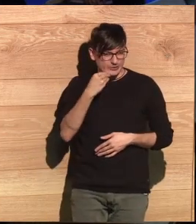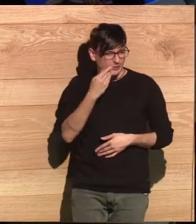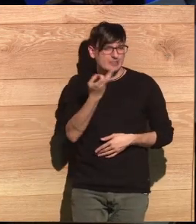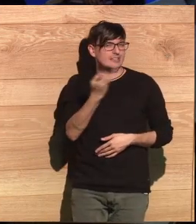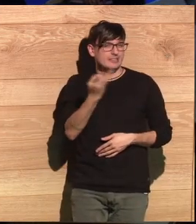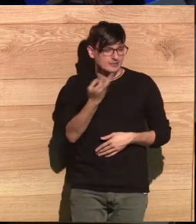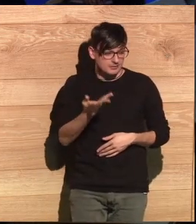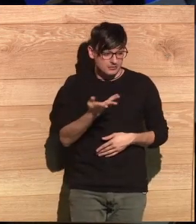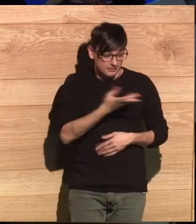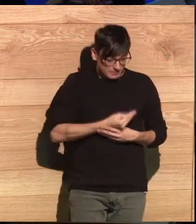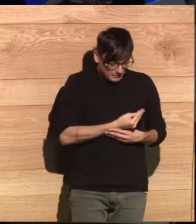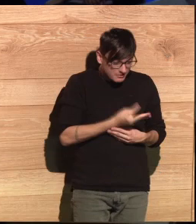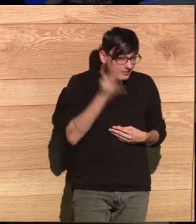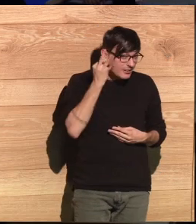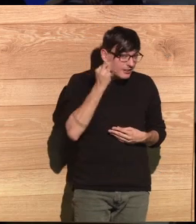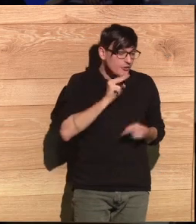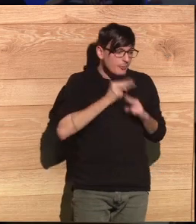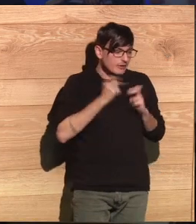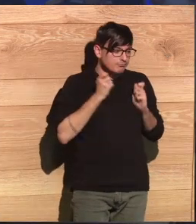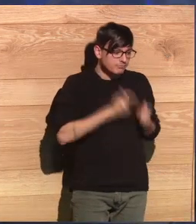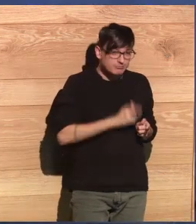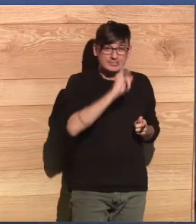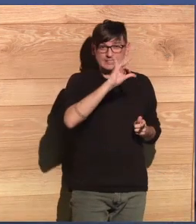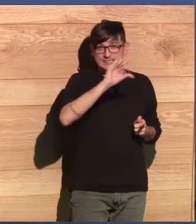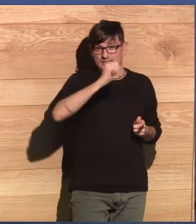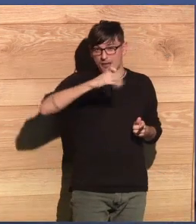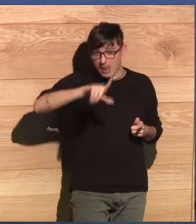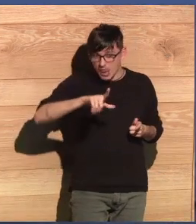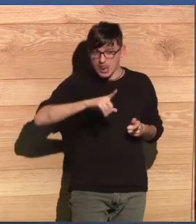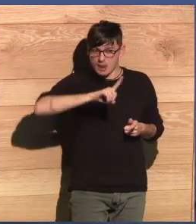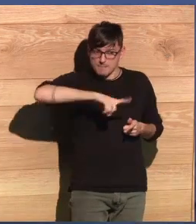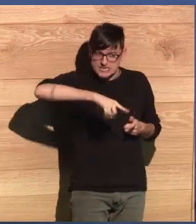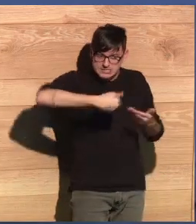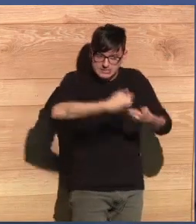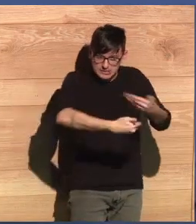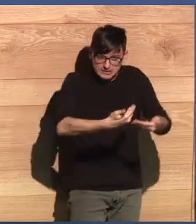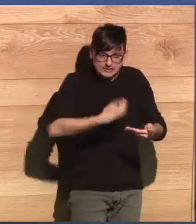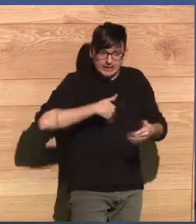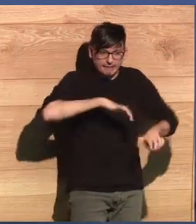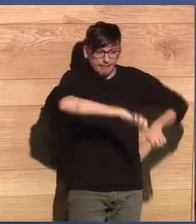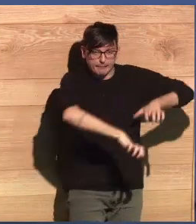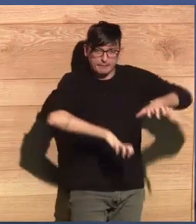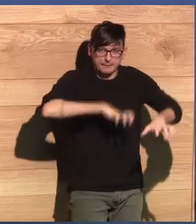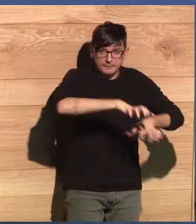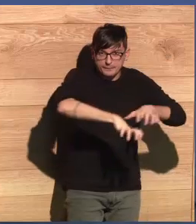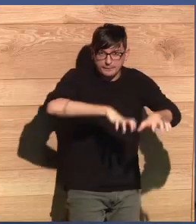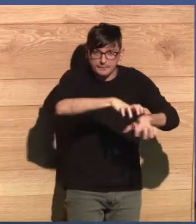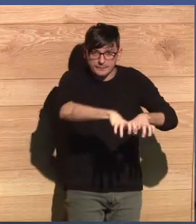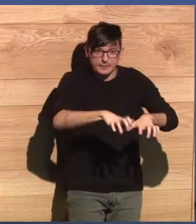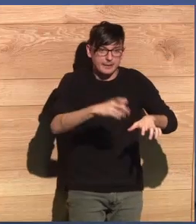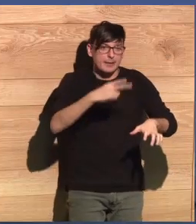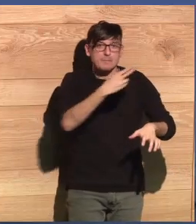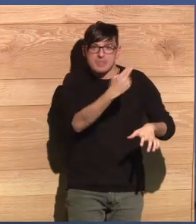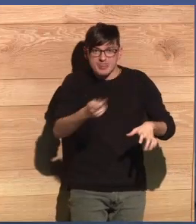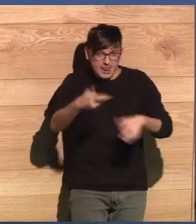El bebé era una niña y la llamaron Isabel. A los pocos meses ya gateaba por todo el palacio, sin soltarse de su pincel ni